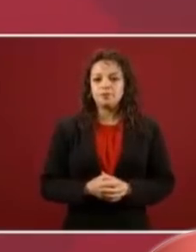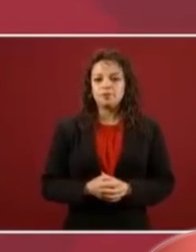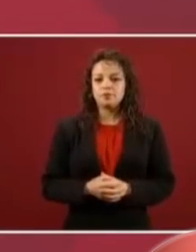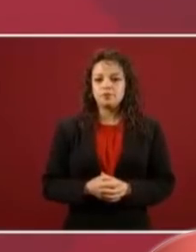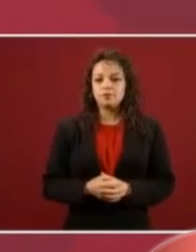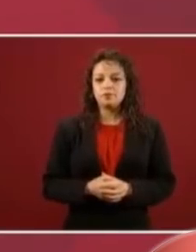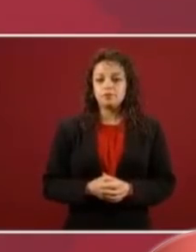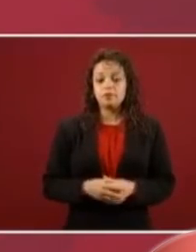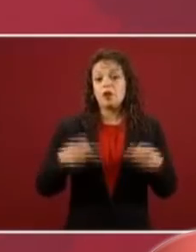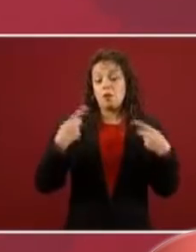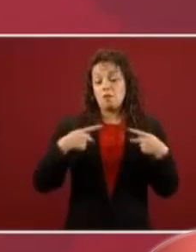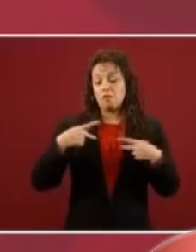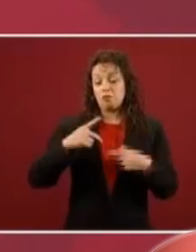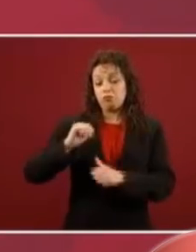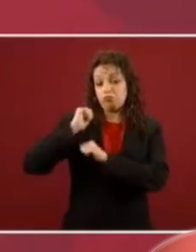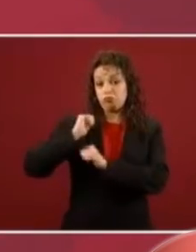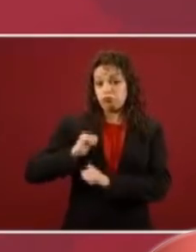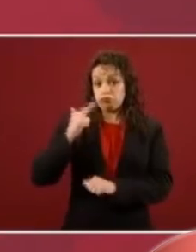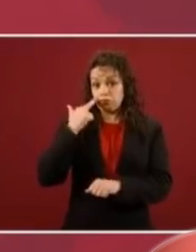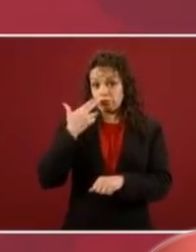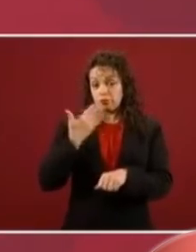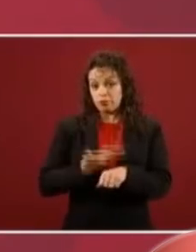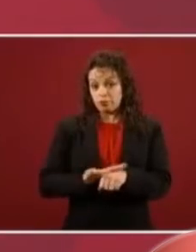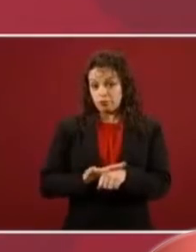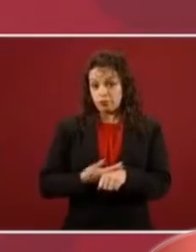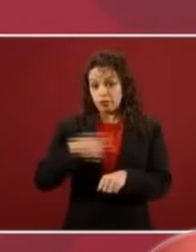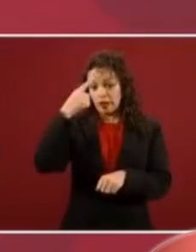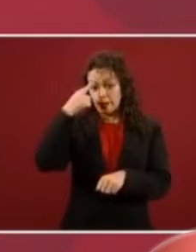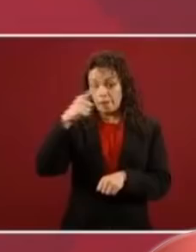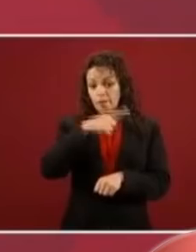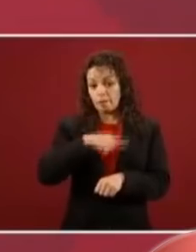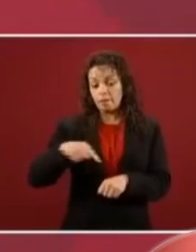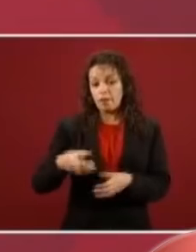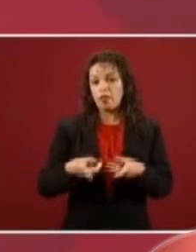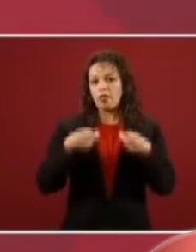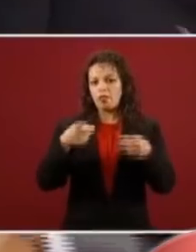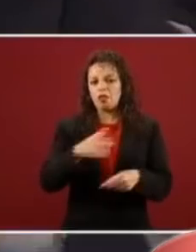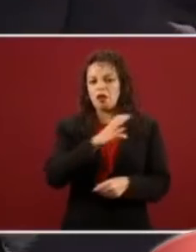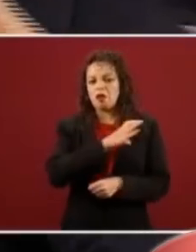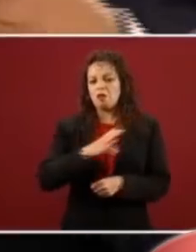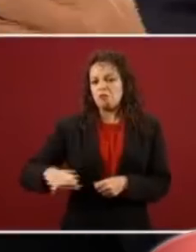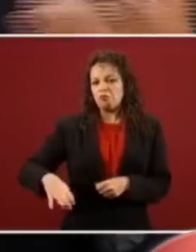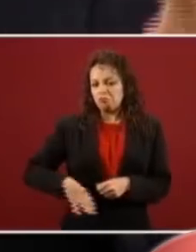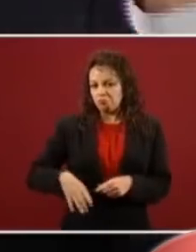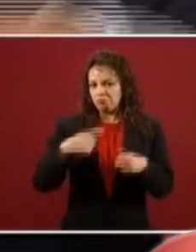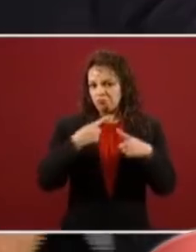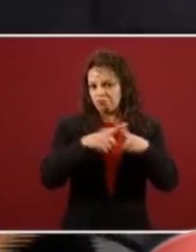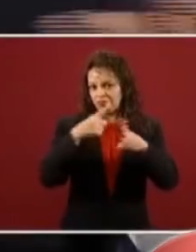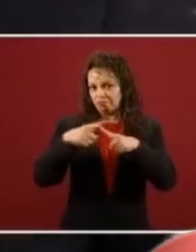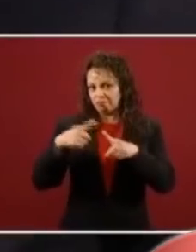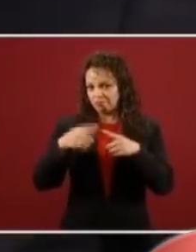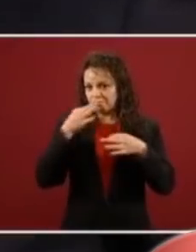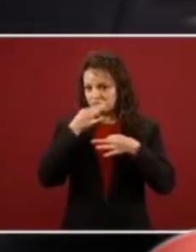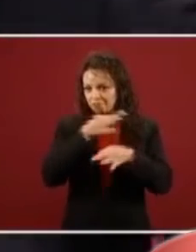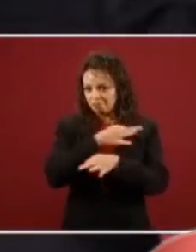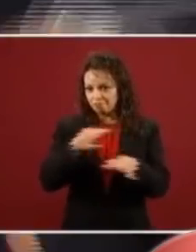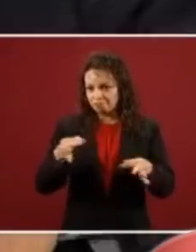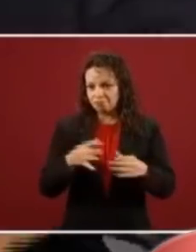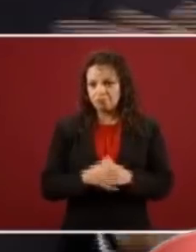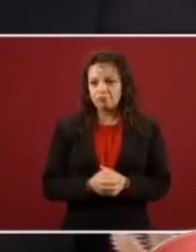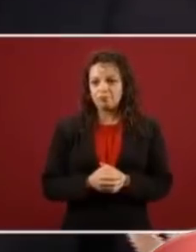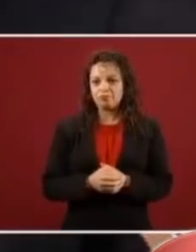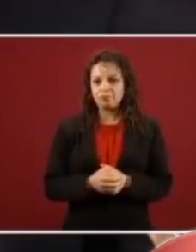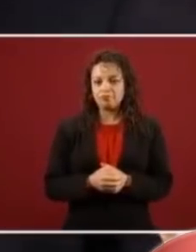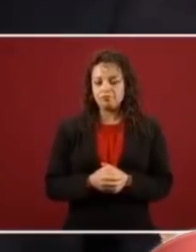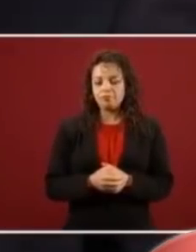autoridades que estén promoviendo candidaturas, desde luego los que rellenen urnas, los que